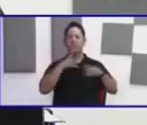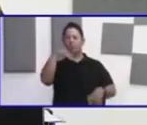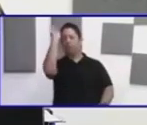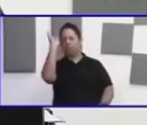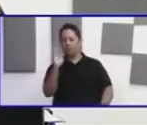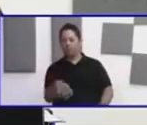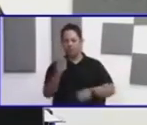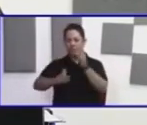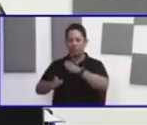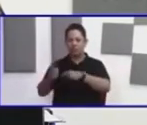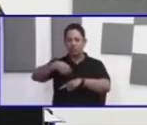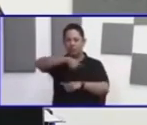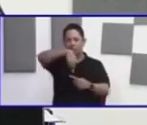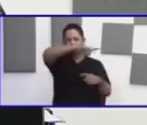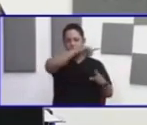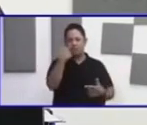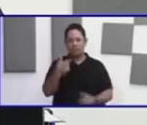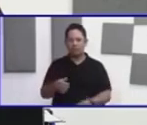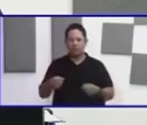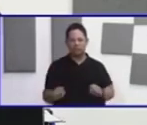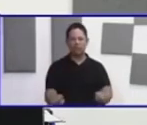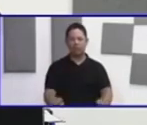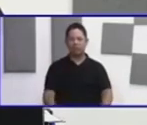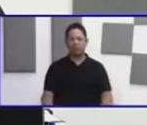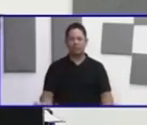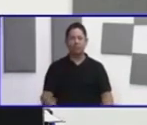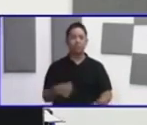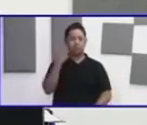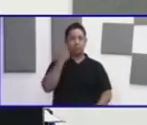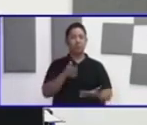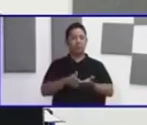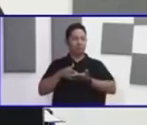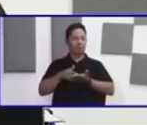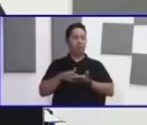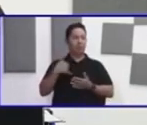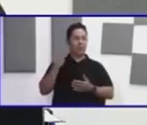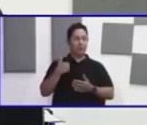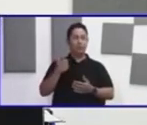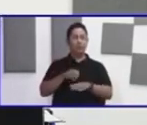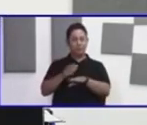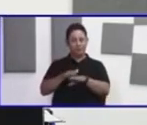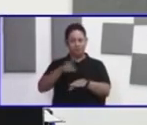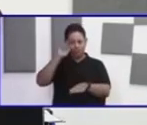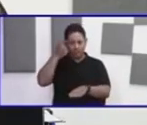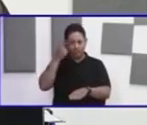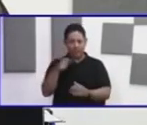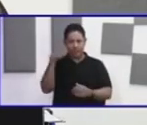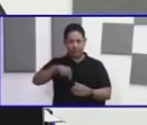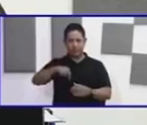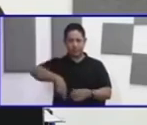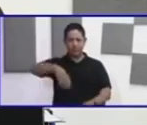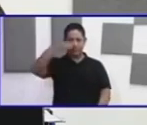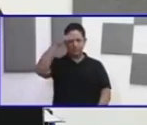personas transeúntes de esta zona. Debo decir, señor gobernador, que aquí la Policía Nacional está